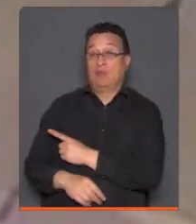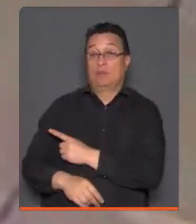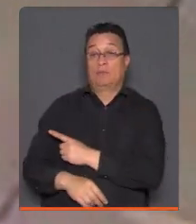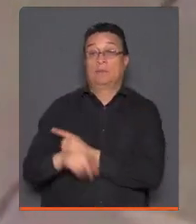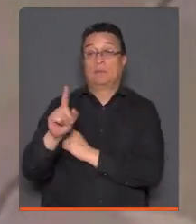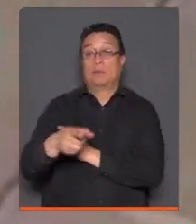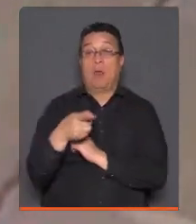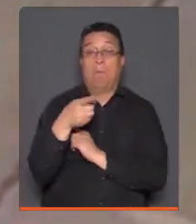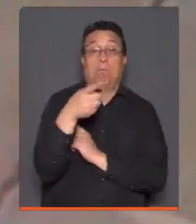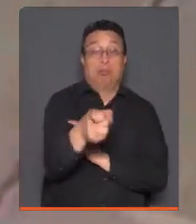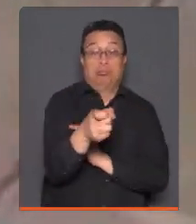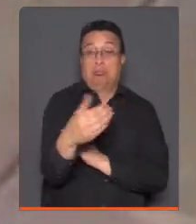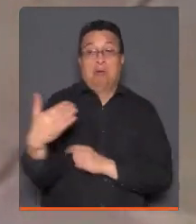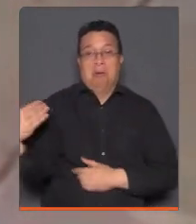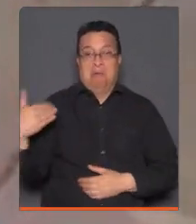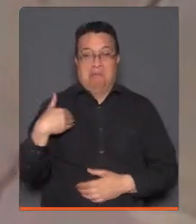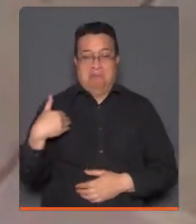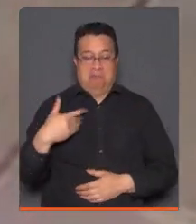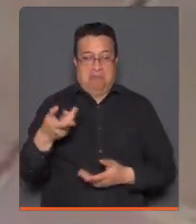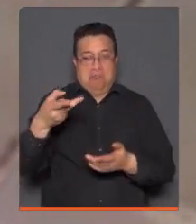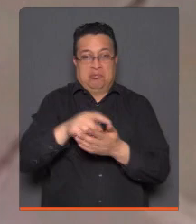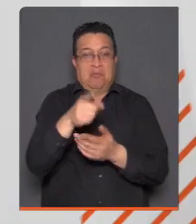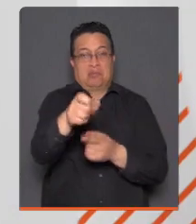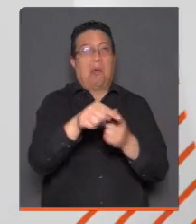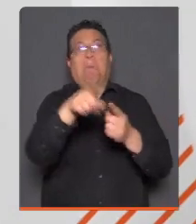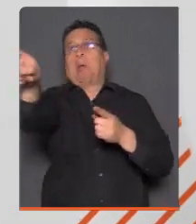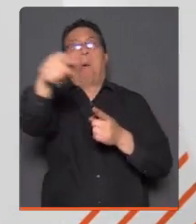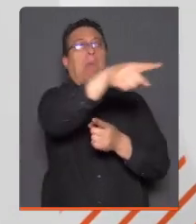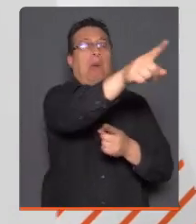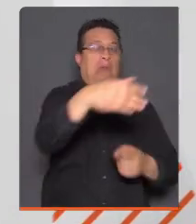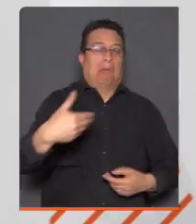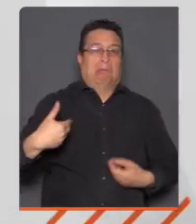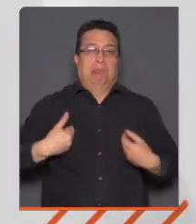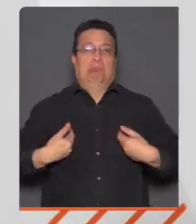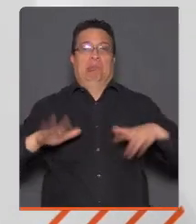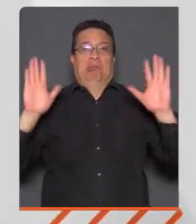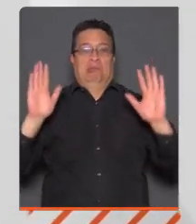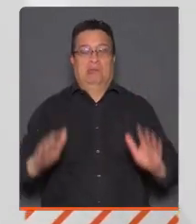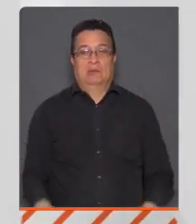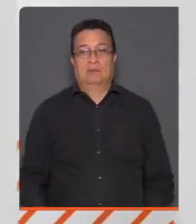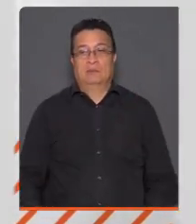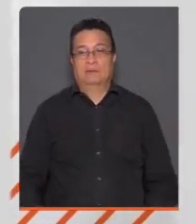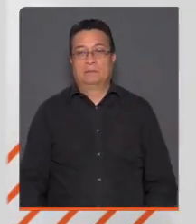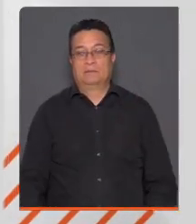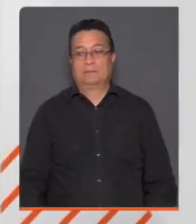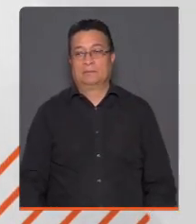disparó sin importar el riesgo de balear a quien se pusiera por delante.